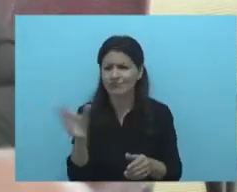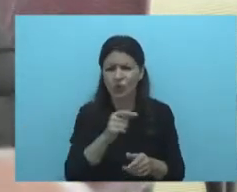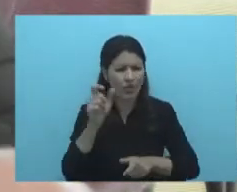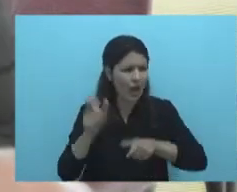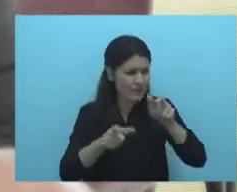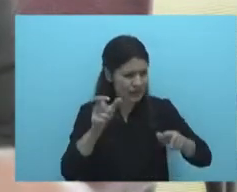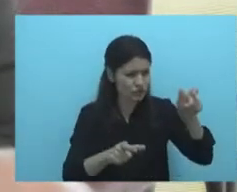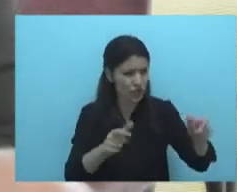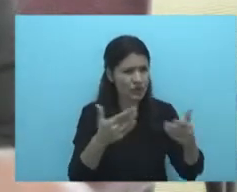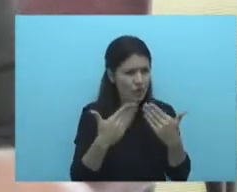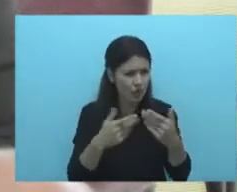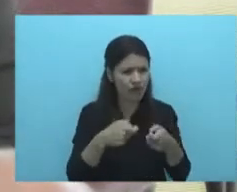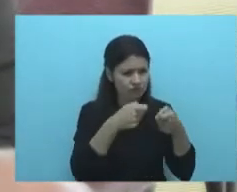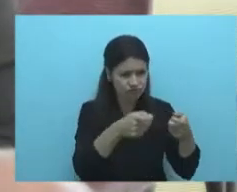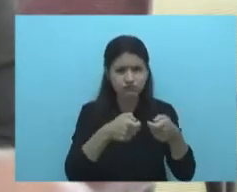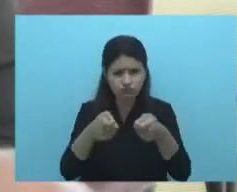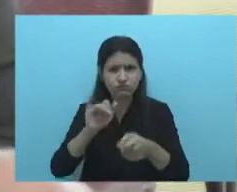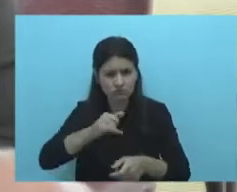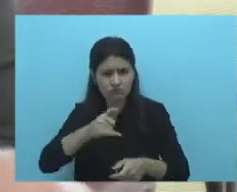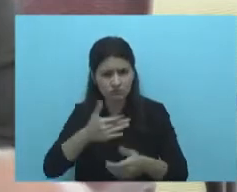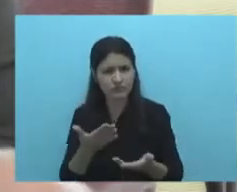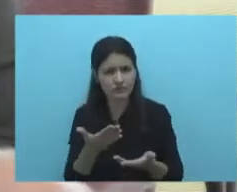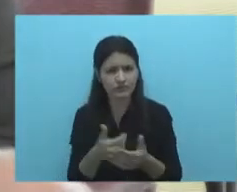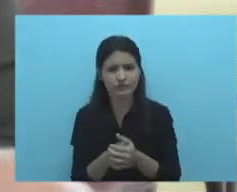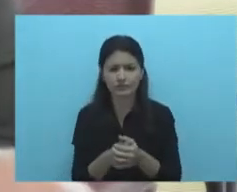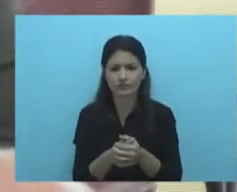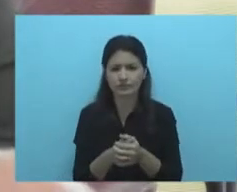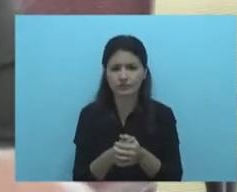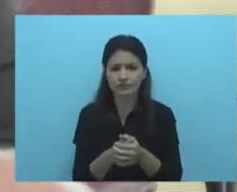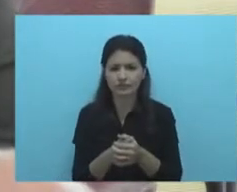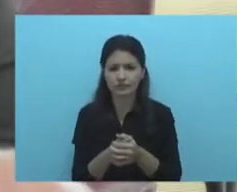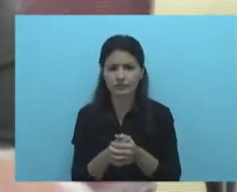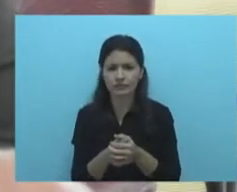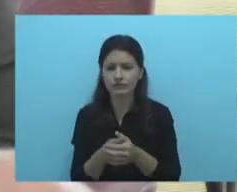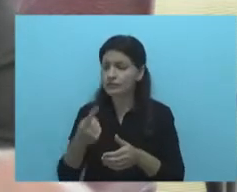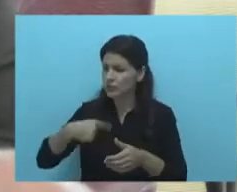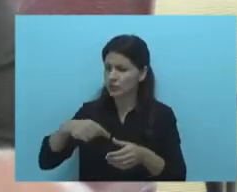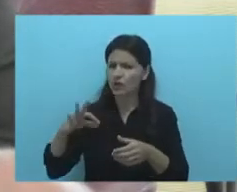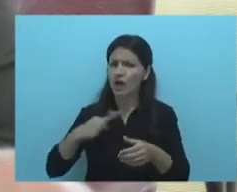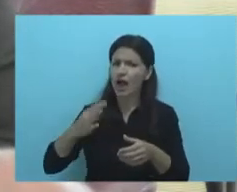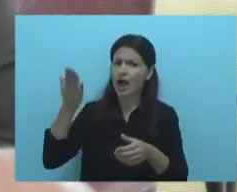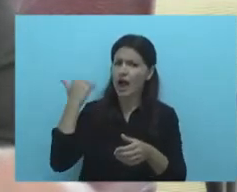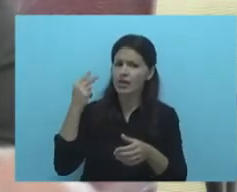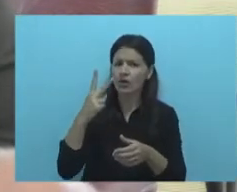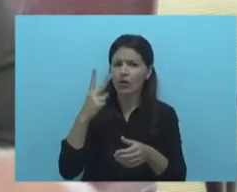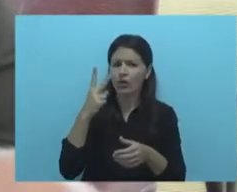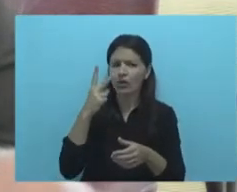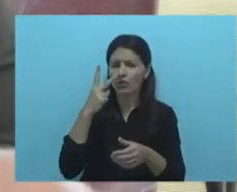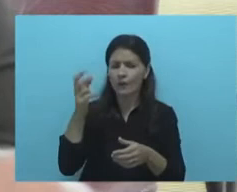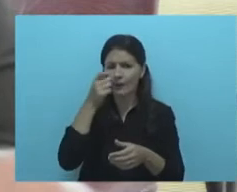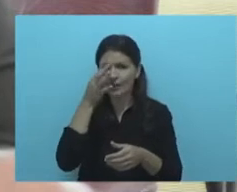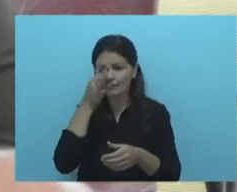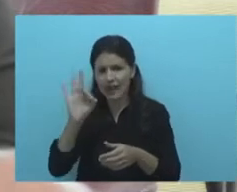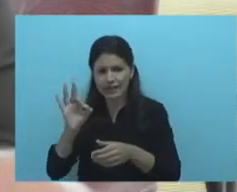aquellas personas que lo necesitan. En este sentido, el bloque presentó en el año 2020